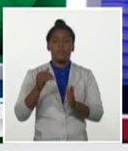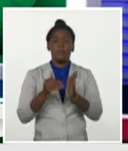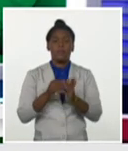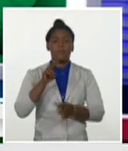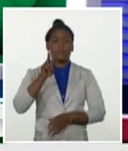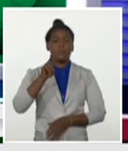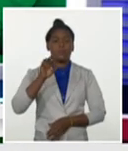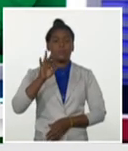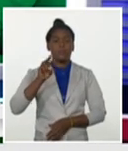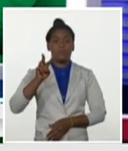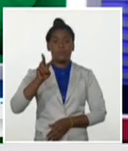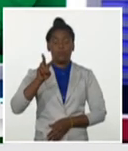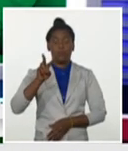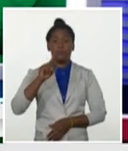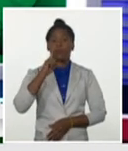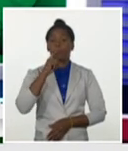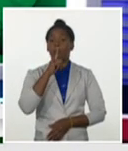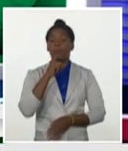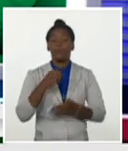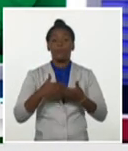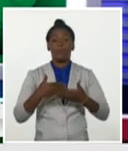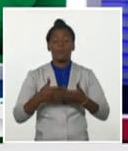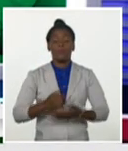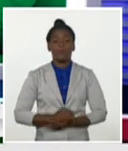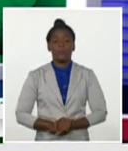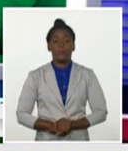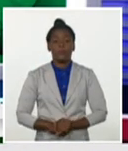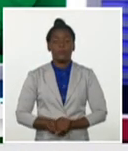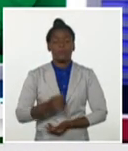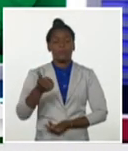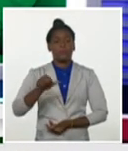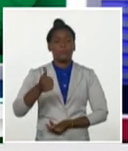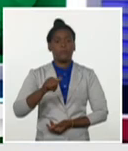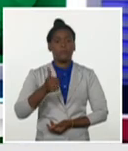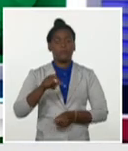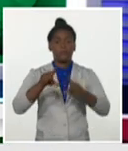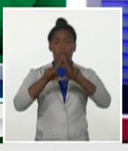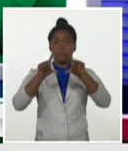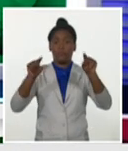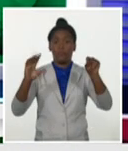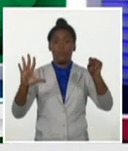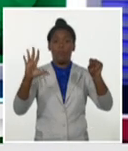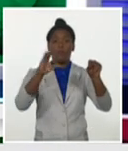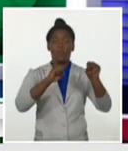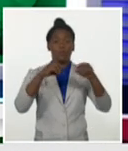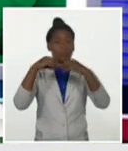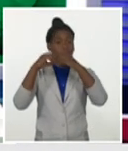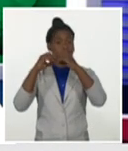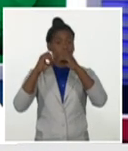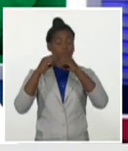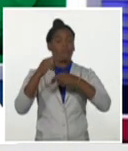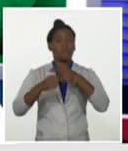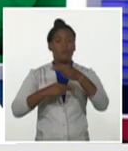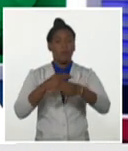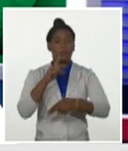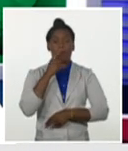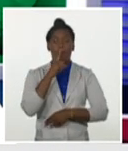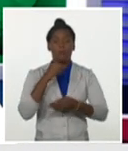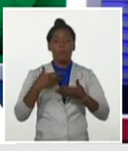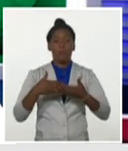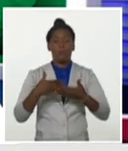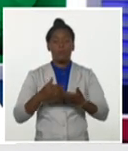23.282 muestras de PCR en todos los laboratorios de la red que tiene nuestro país, y se